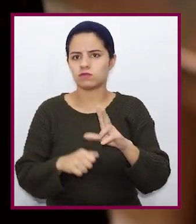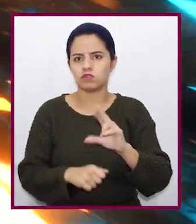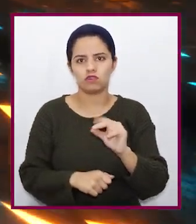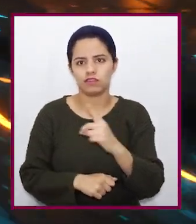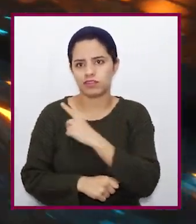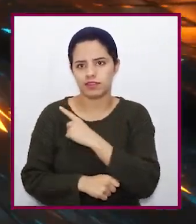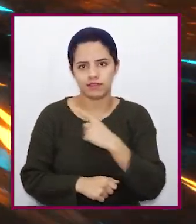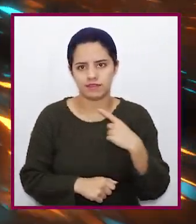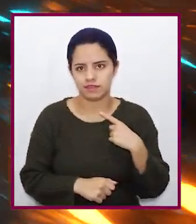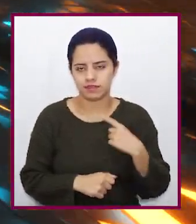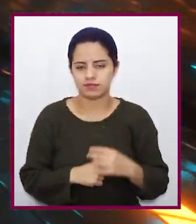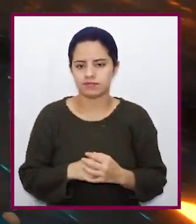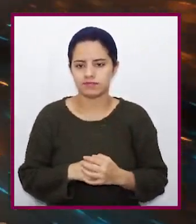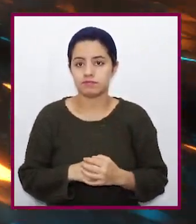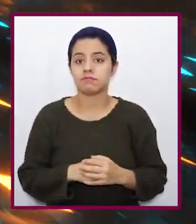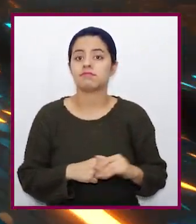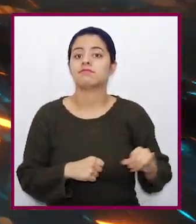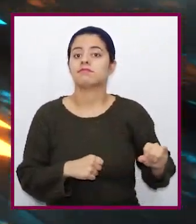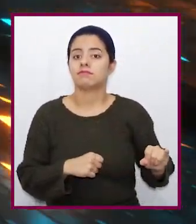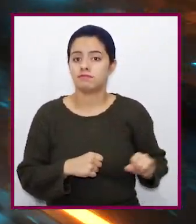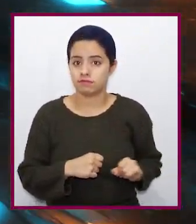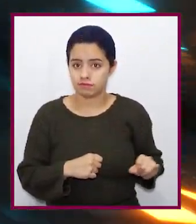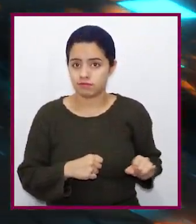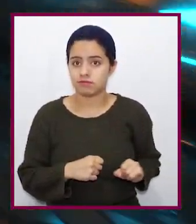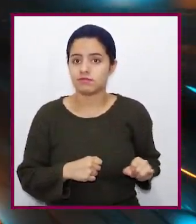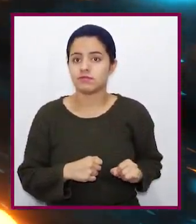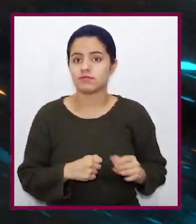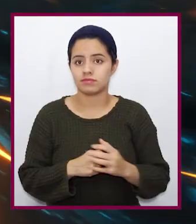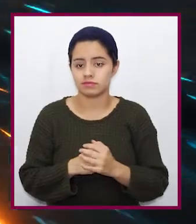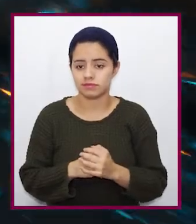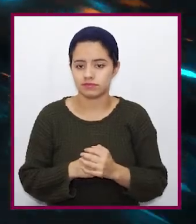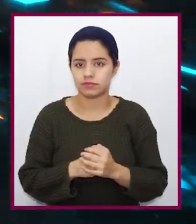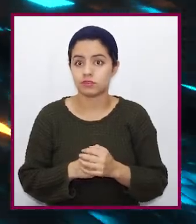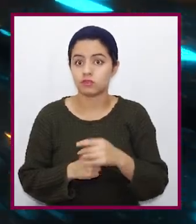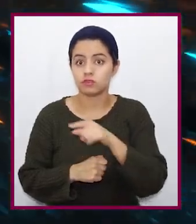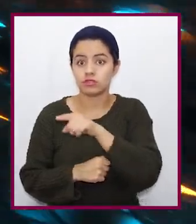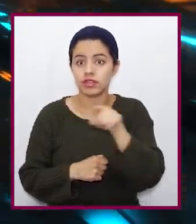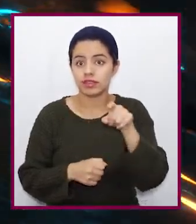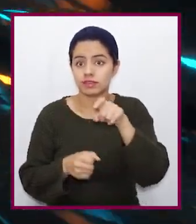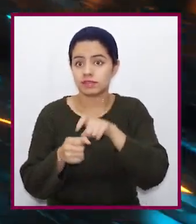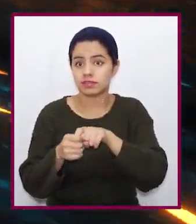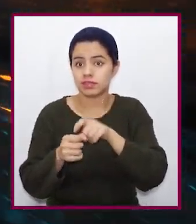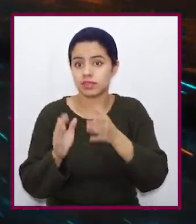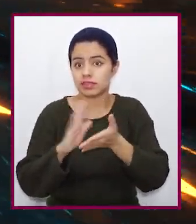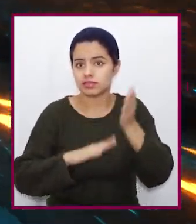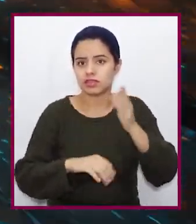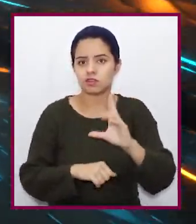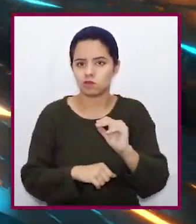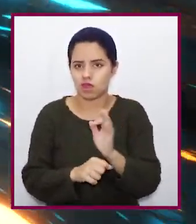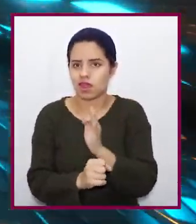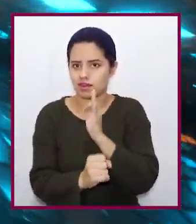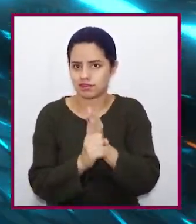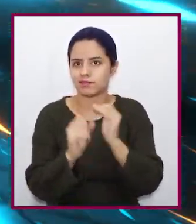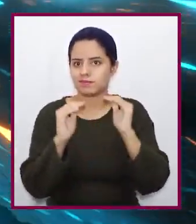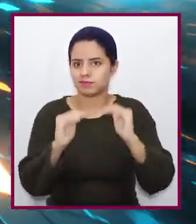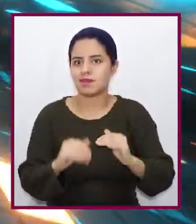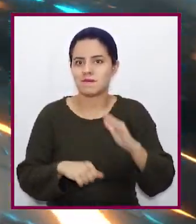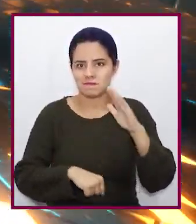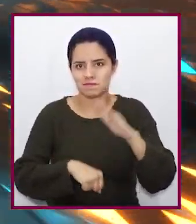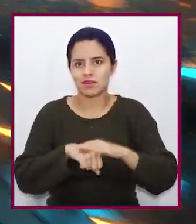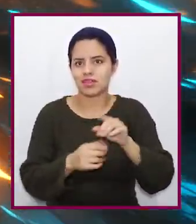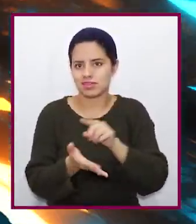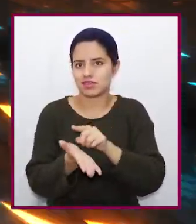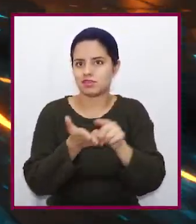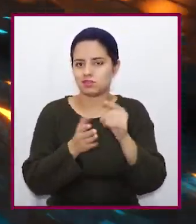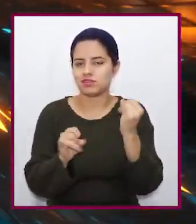elabora. Interesante, ¿no? No se vayan, porque en breve hablaremos de otros derechos digitales